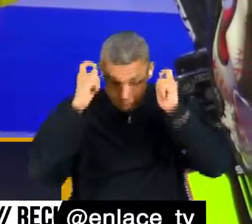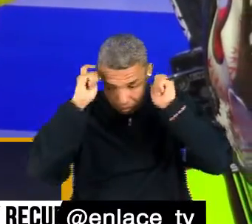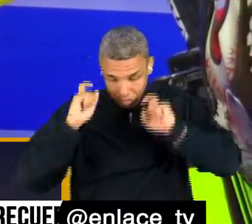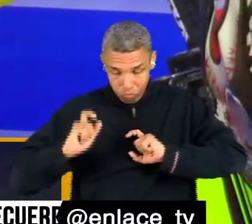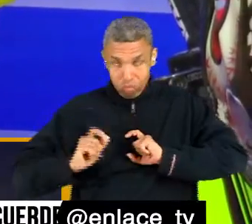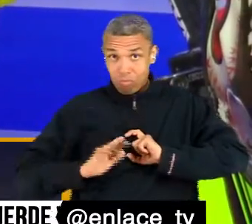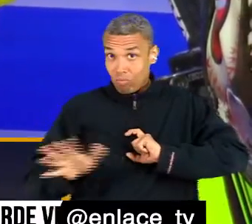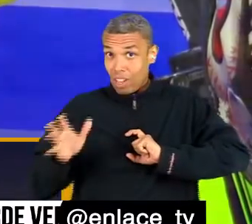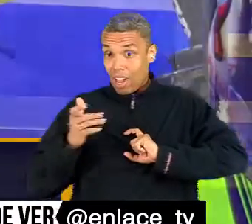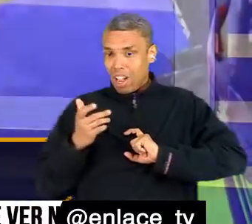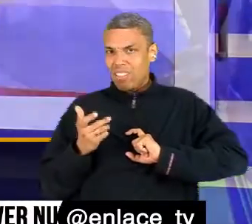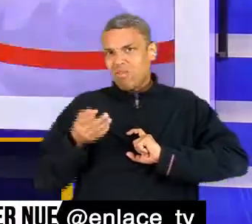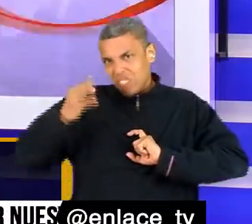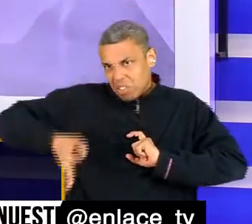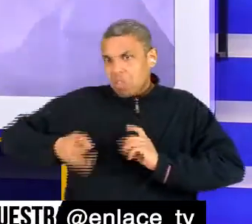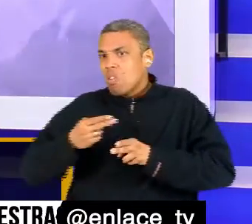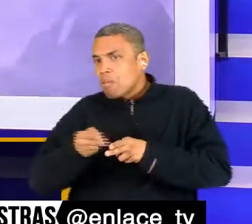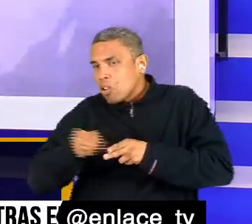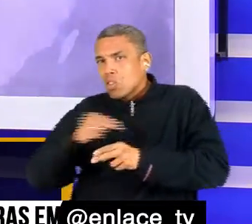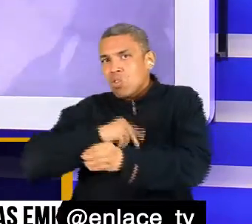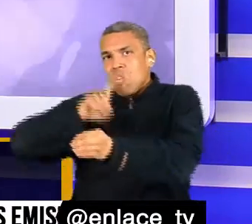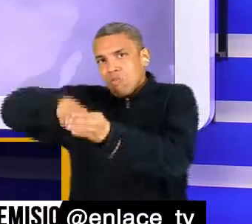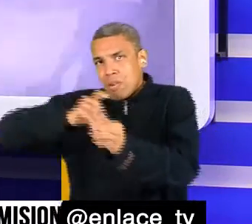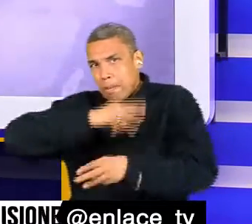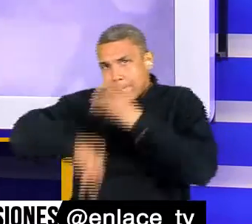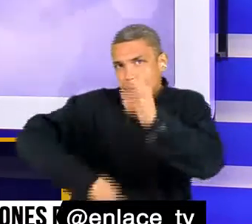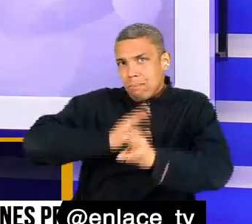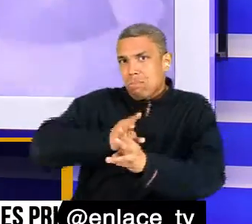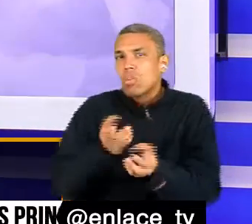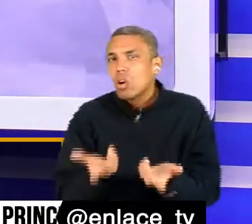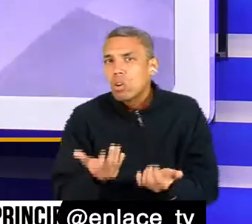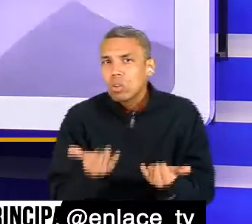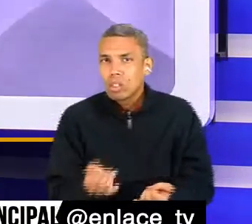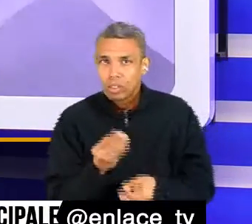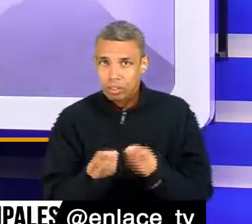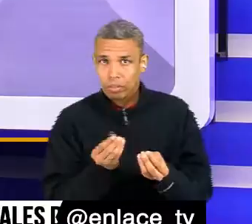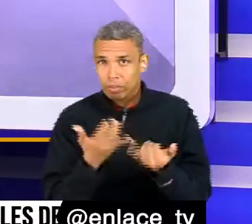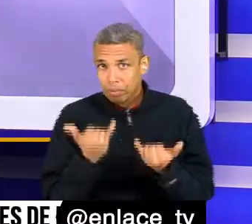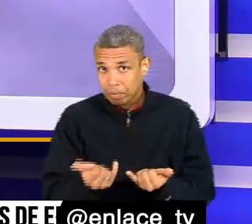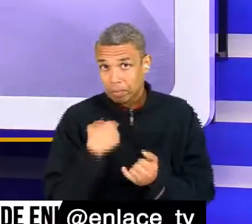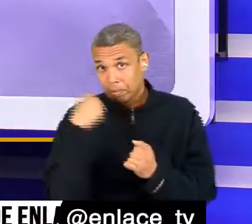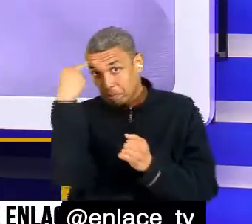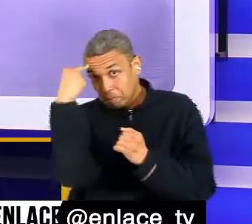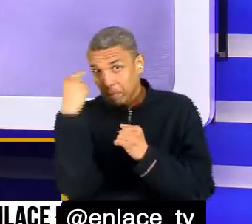Mundial. Ahora seguir preparándome físicamente, mentalmente,